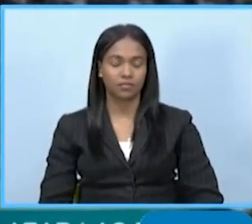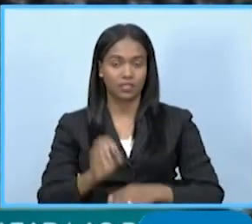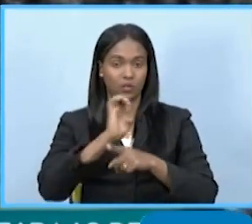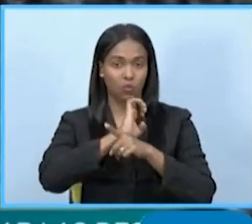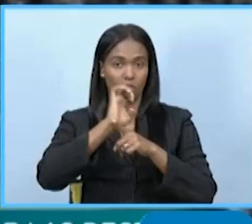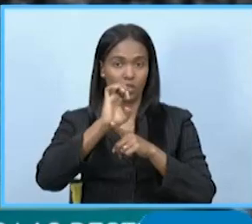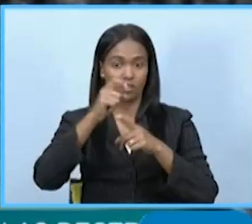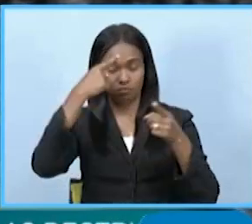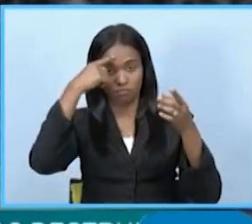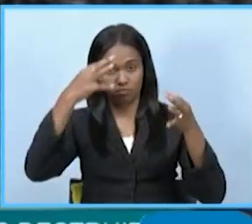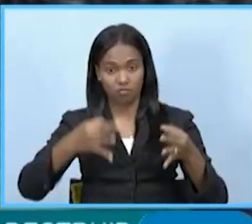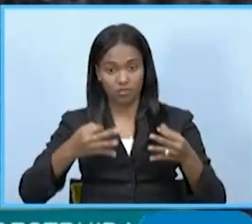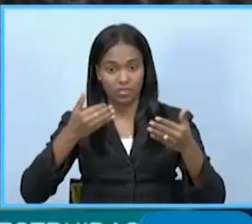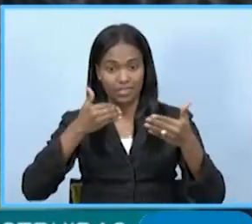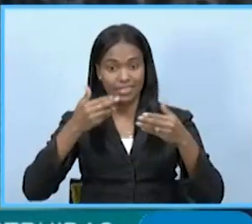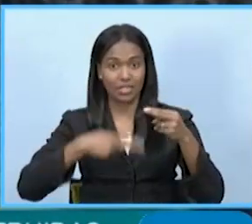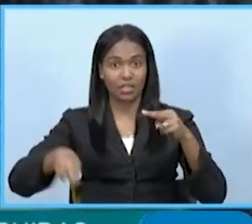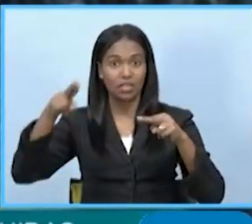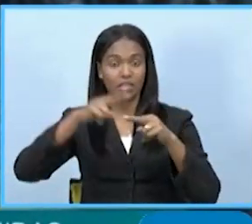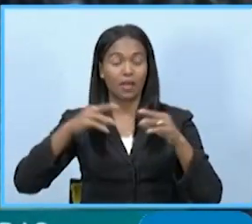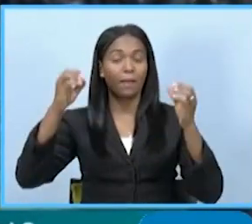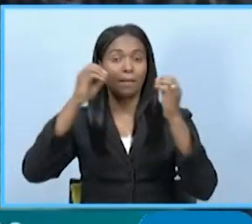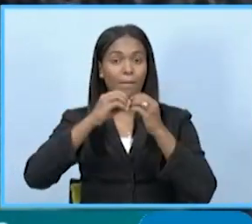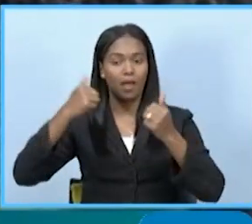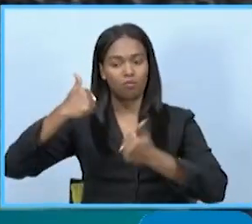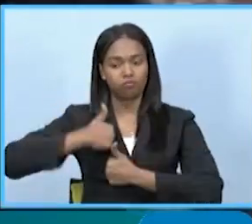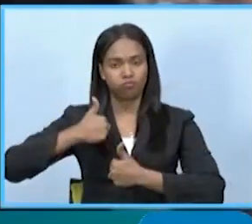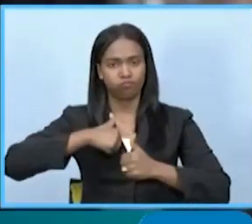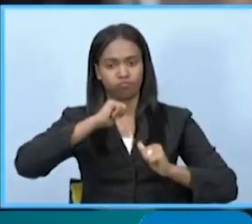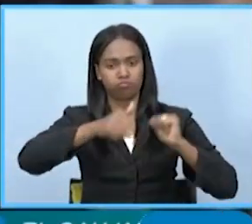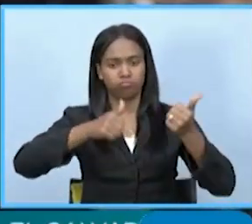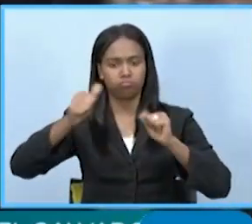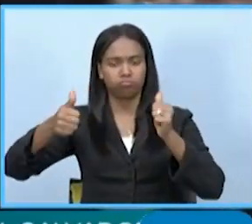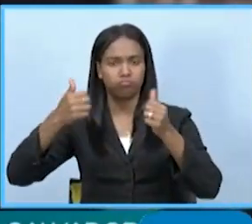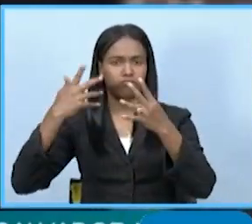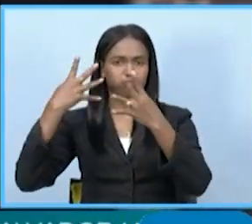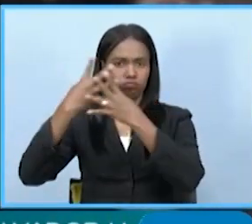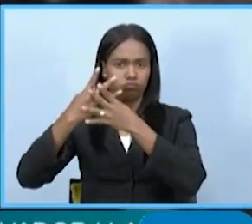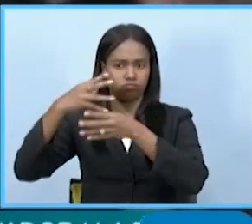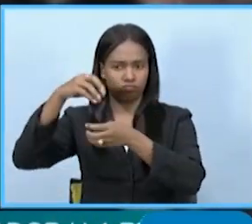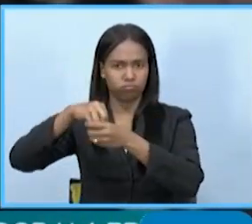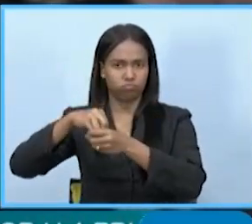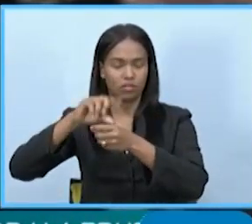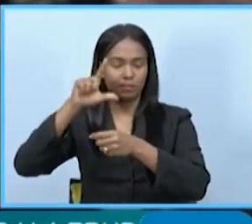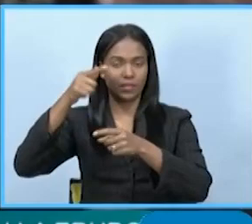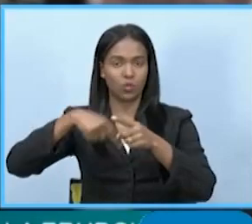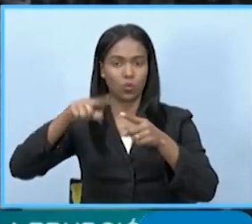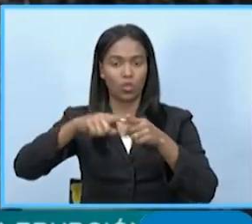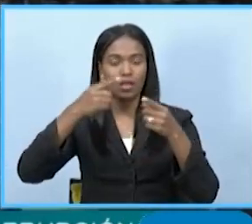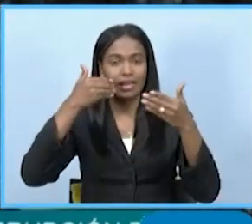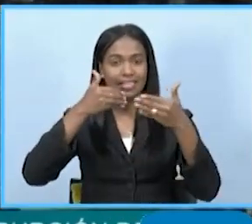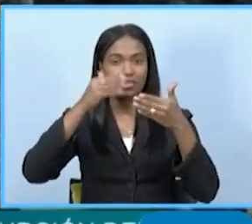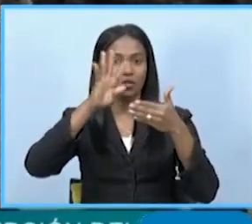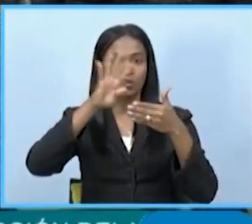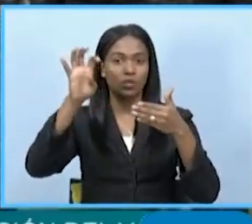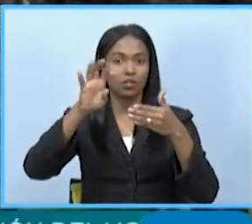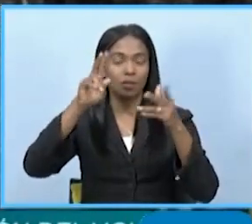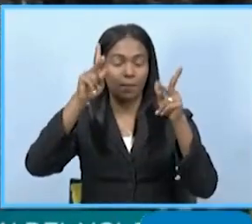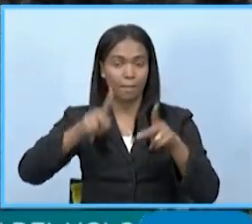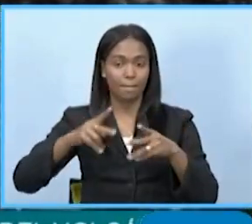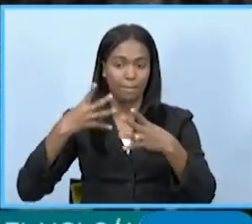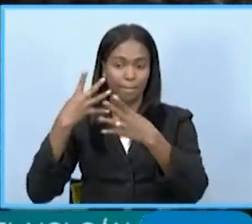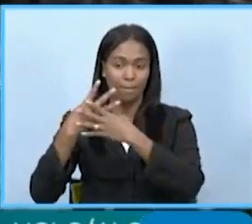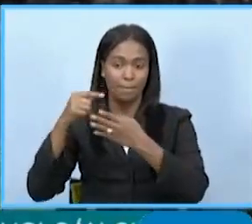Ecuador ha decidido casi duplicar el número de guardias en los centros penitenciarios después de los casi 400